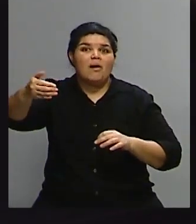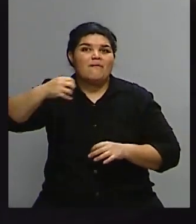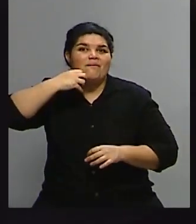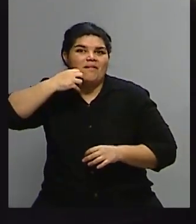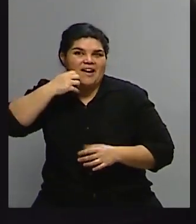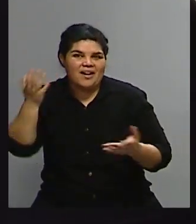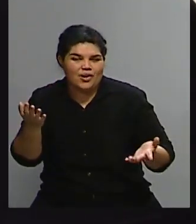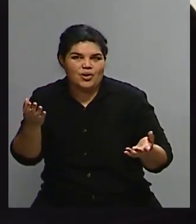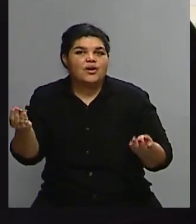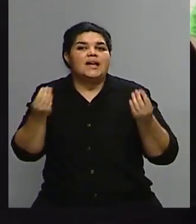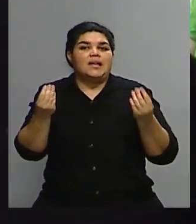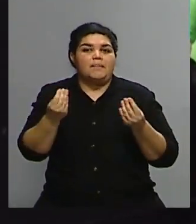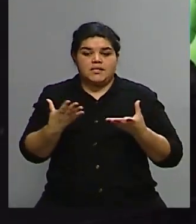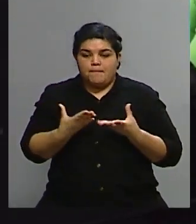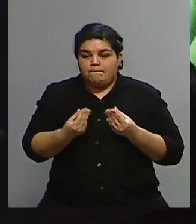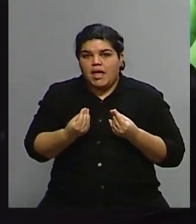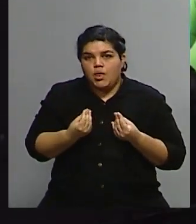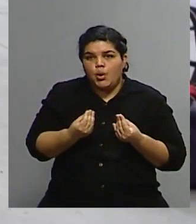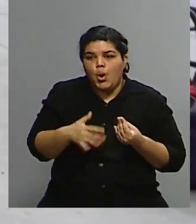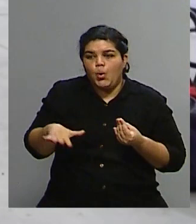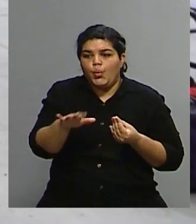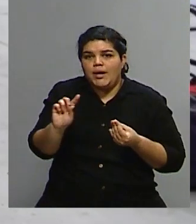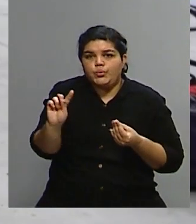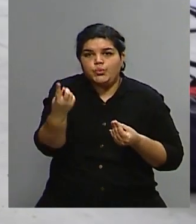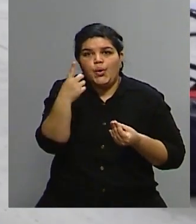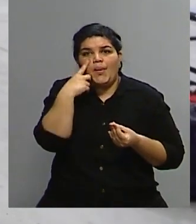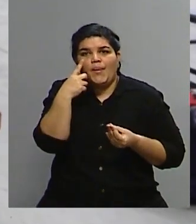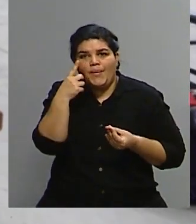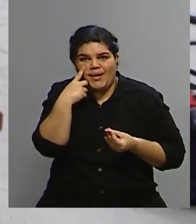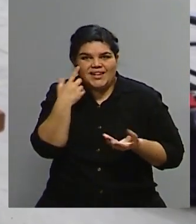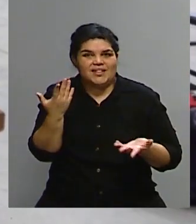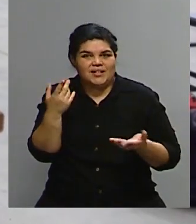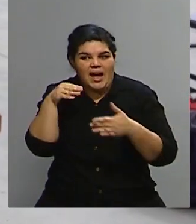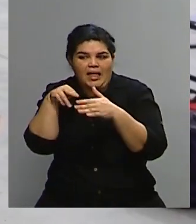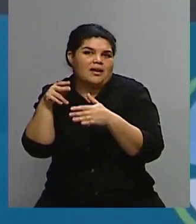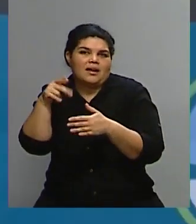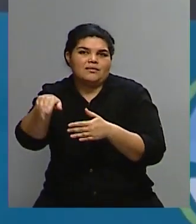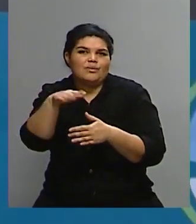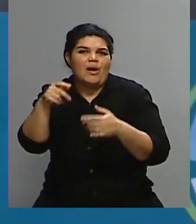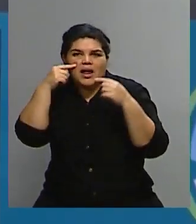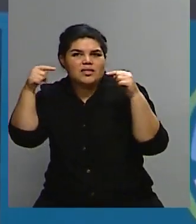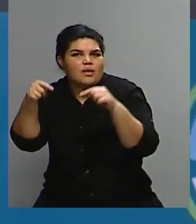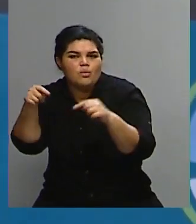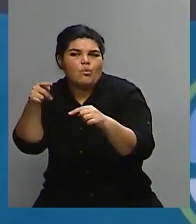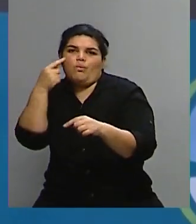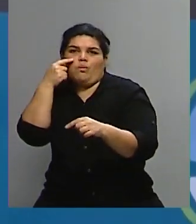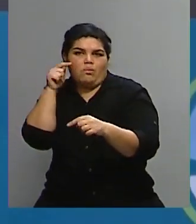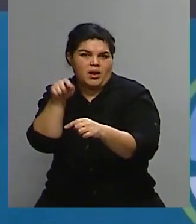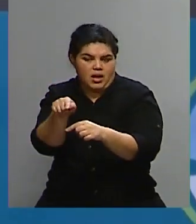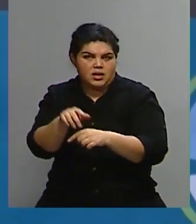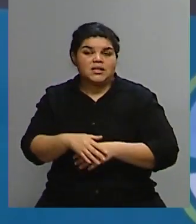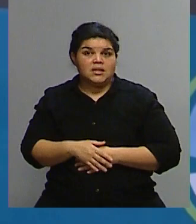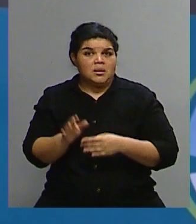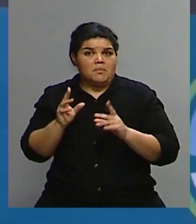de terminar viviendo en una residencia o en un geriátrico. La realidad es que hoy por hoy, Argentina, que tiene una población envejecida, te vuelvo a